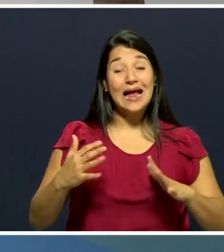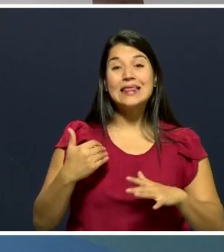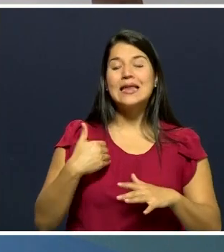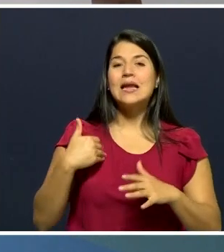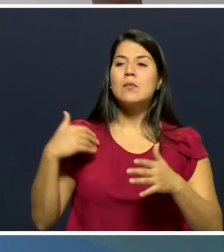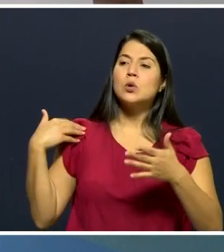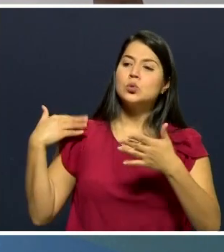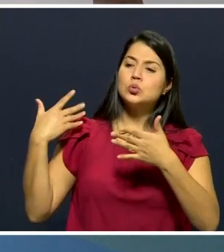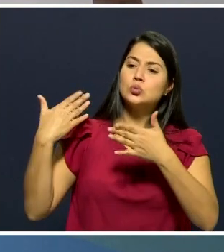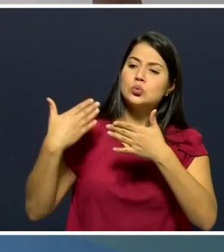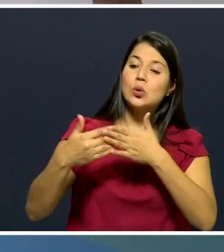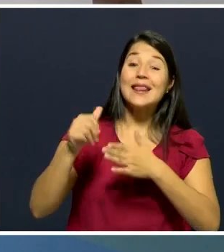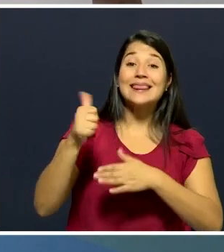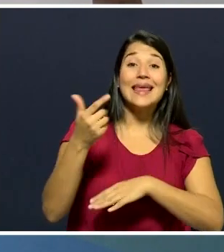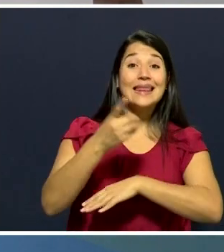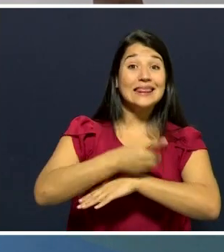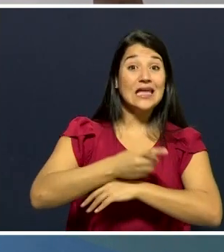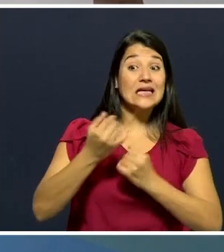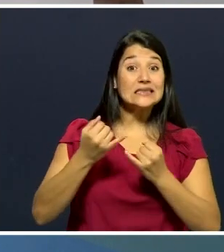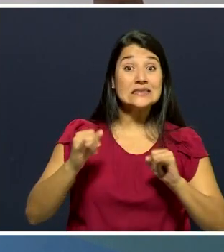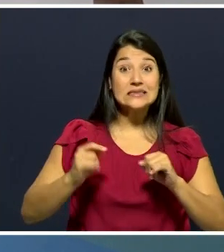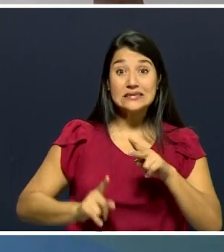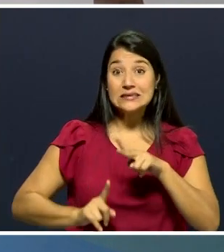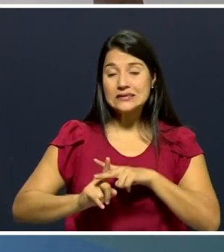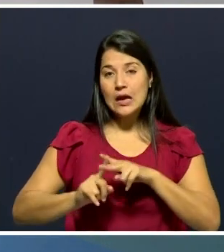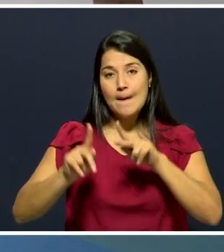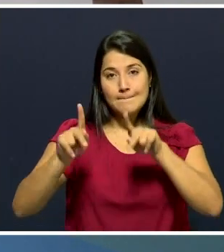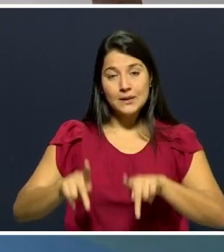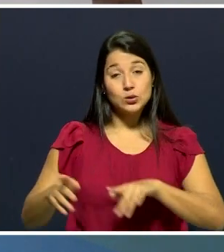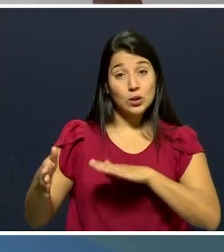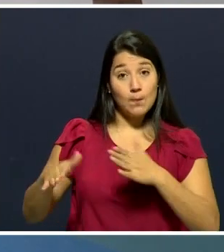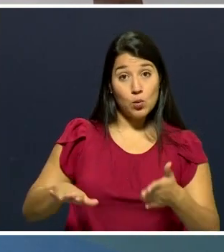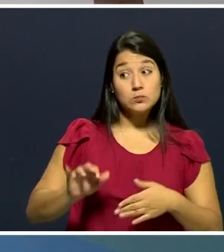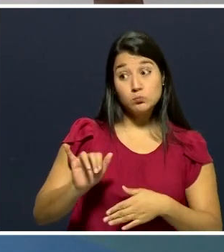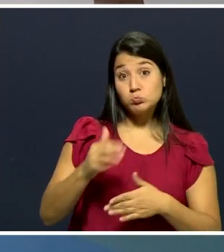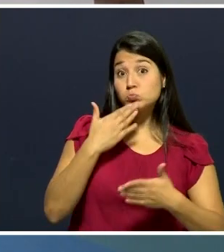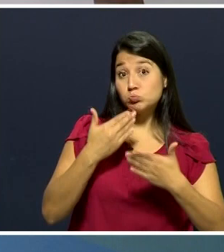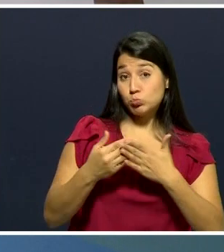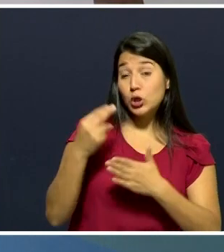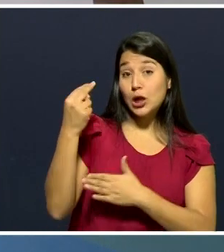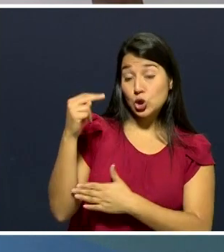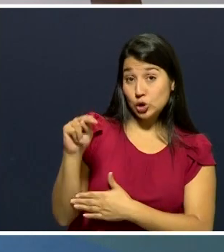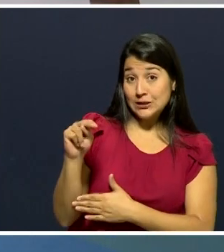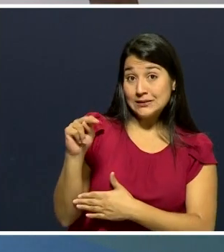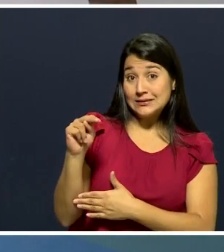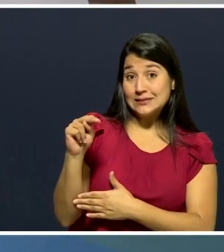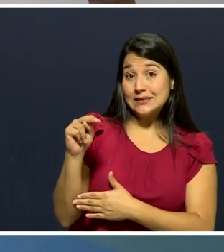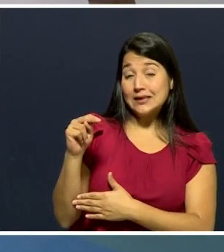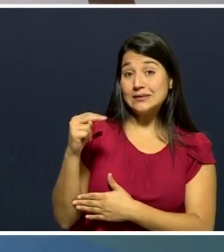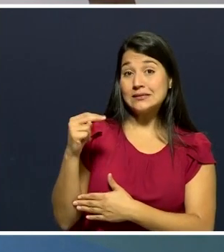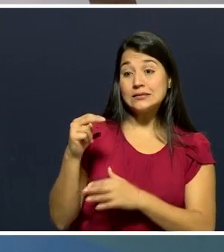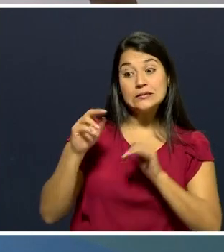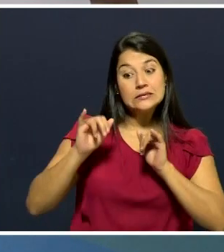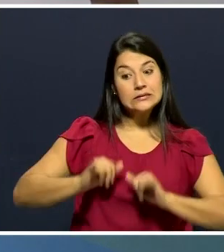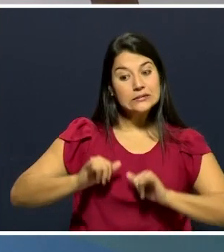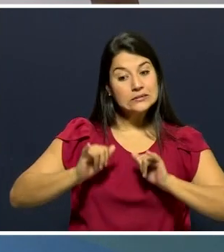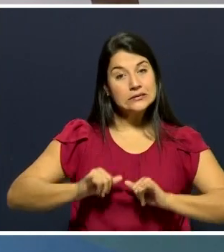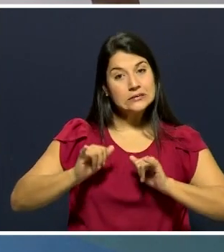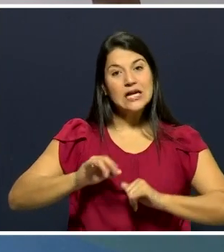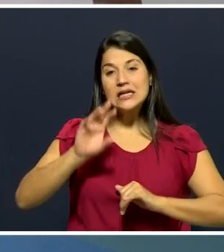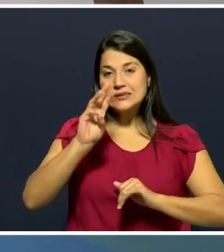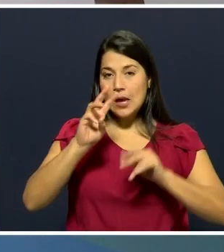días sin fallecidos. Esa es una gran noticia. Estamos clavados en ese 6 y ojalá